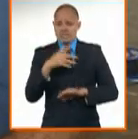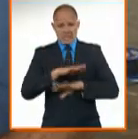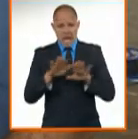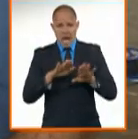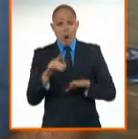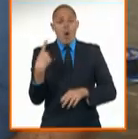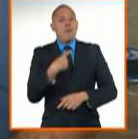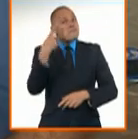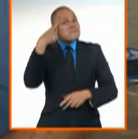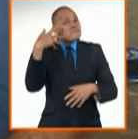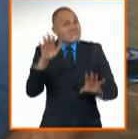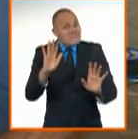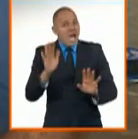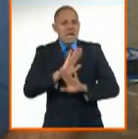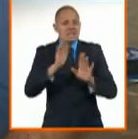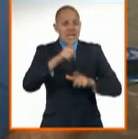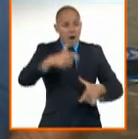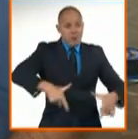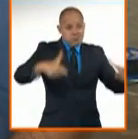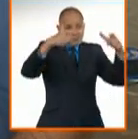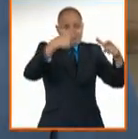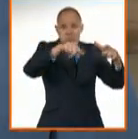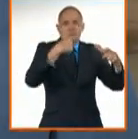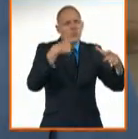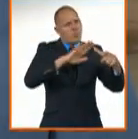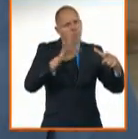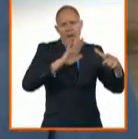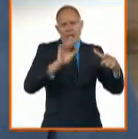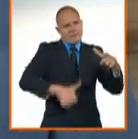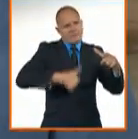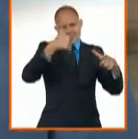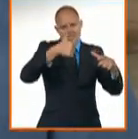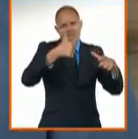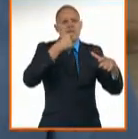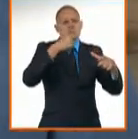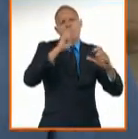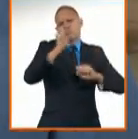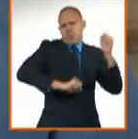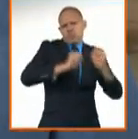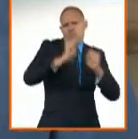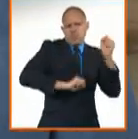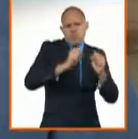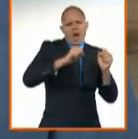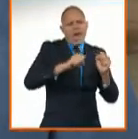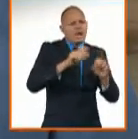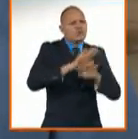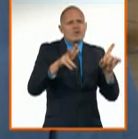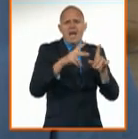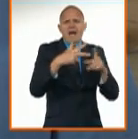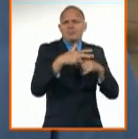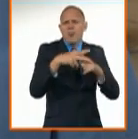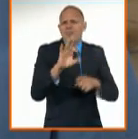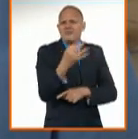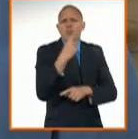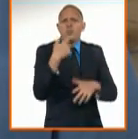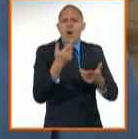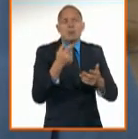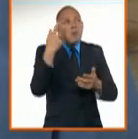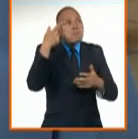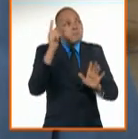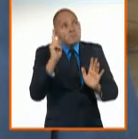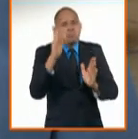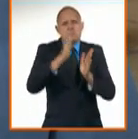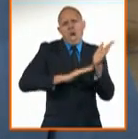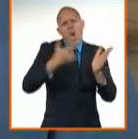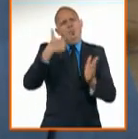y que el bloque quede por encima de 200 fuentes de agua este bloque se va a terminar para finales en vez de junio inicios de julio